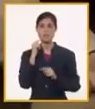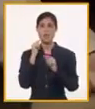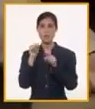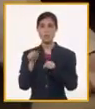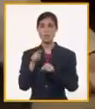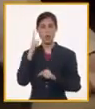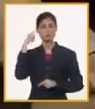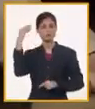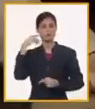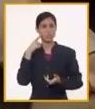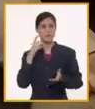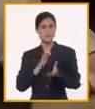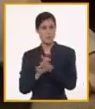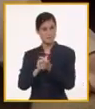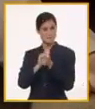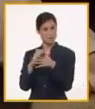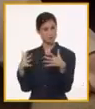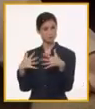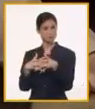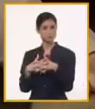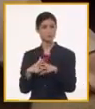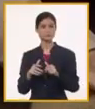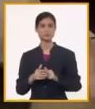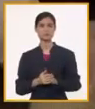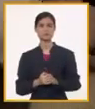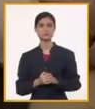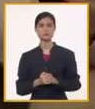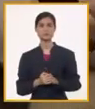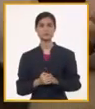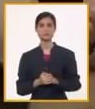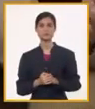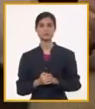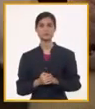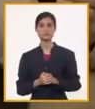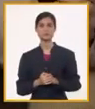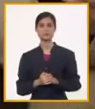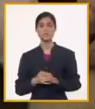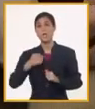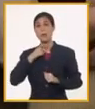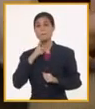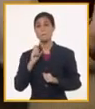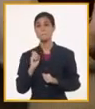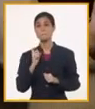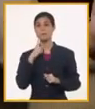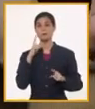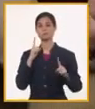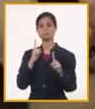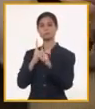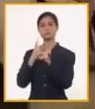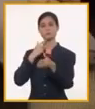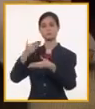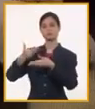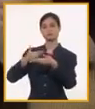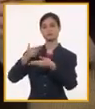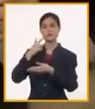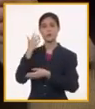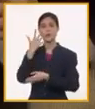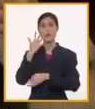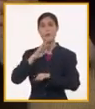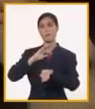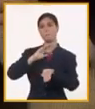cierto vínculo. Y porque mira, yo primero hablé hasta con mi hermano,